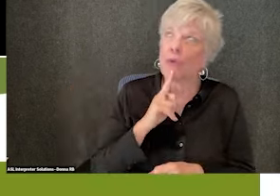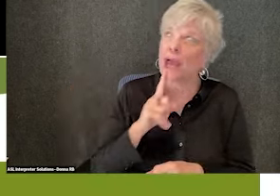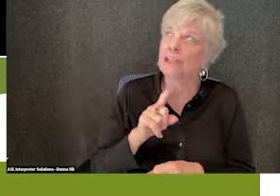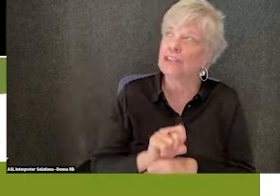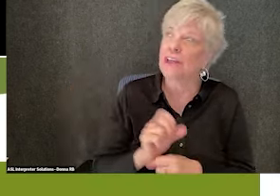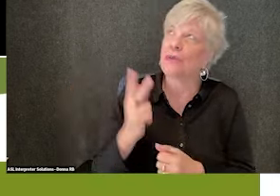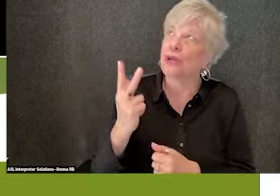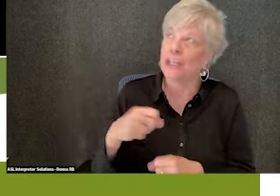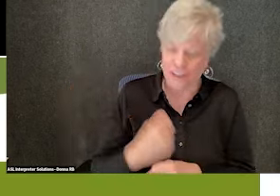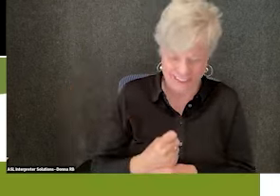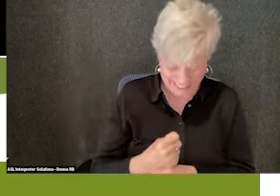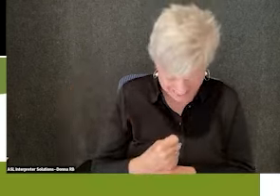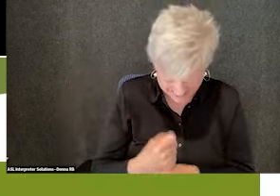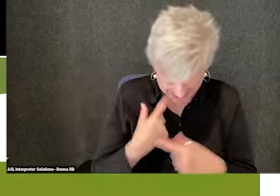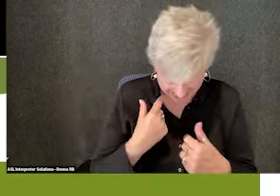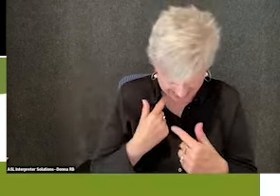Pasa rápido.